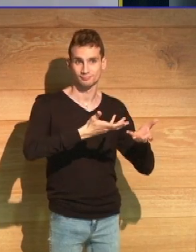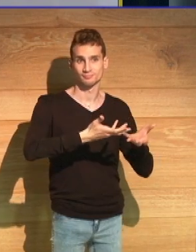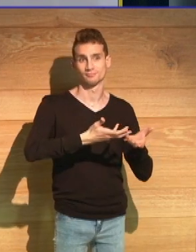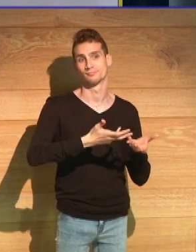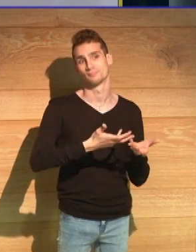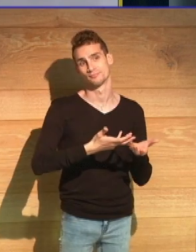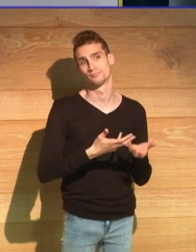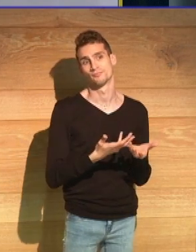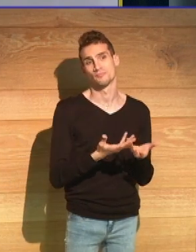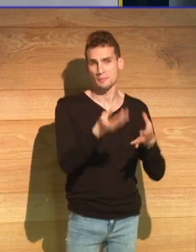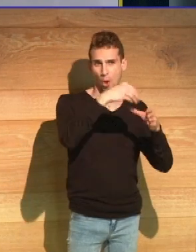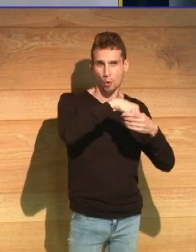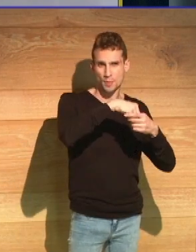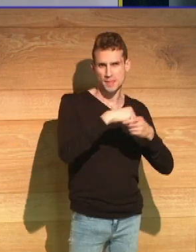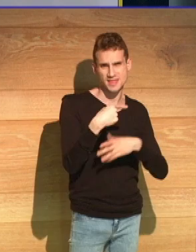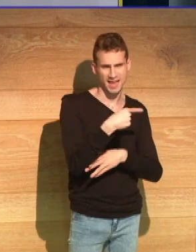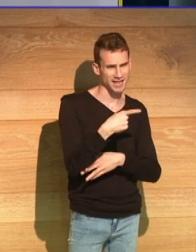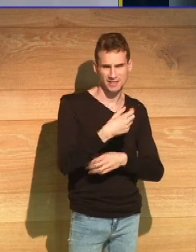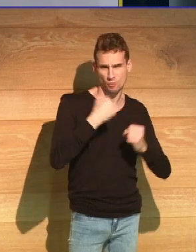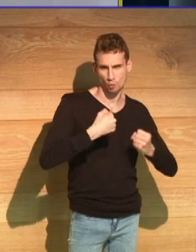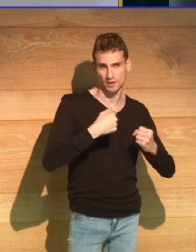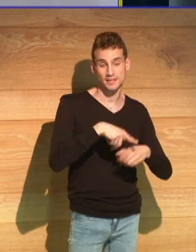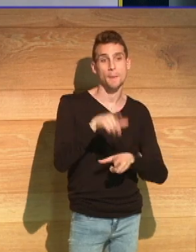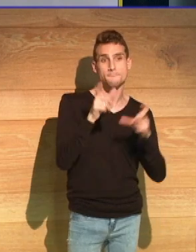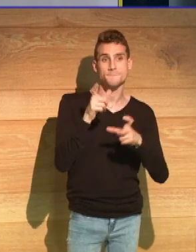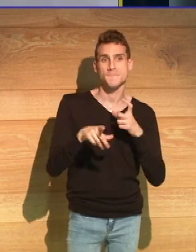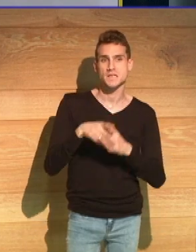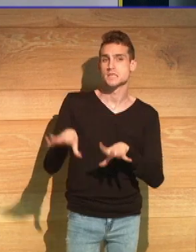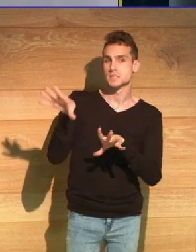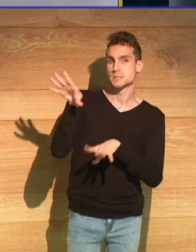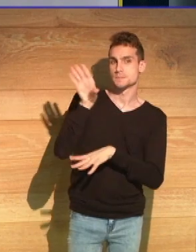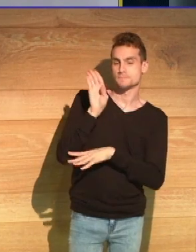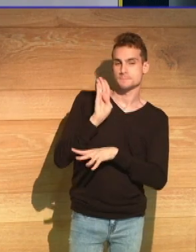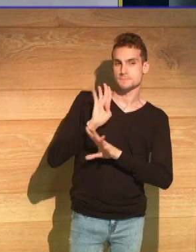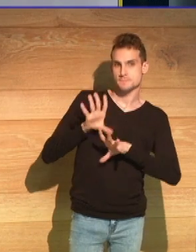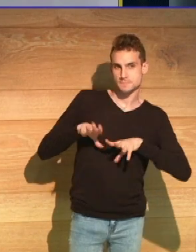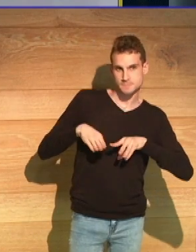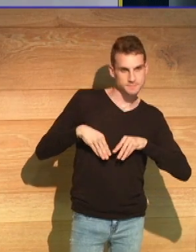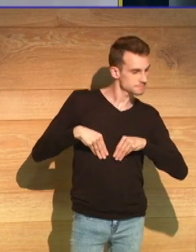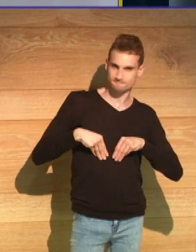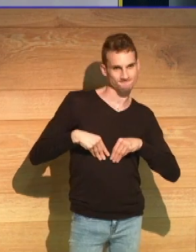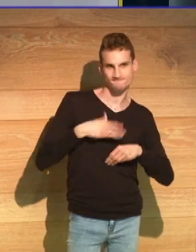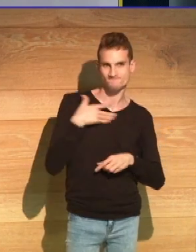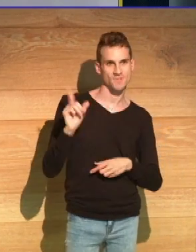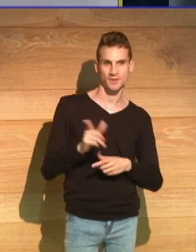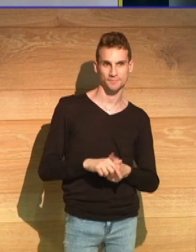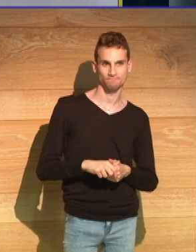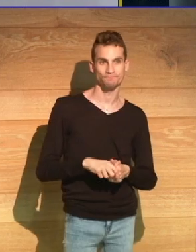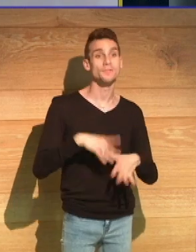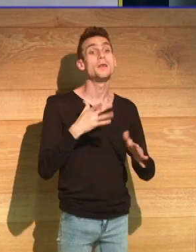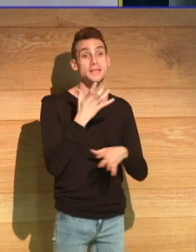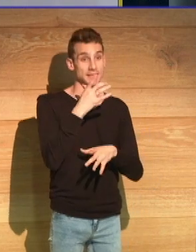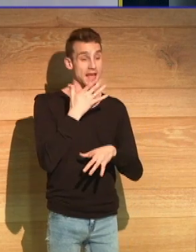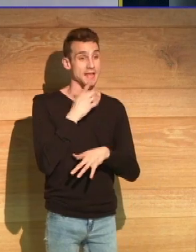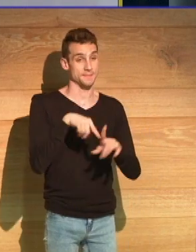con una negatividad muy fuerte y eso la gente lo percibe y muchas veces quiere oír. Sobre todo cuando hay otros problemas asociados, por